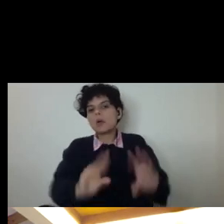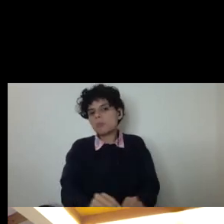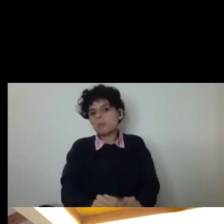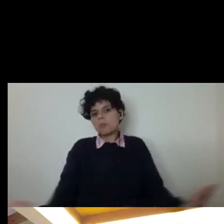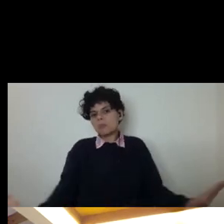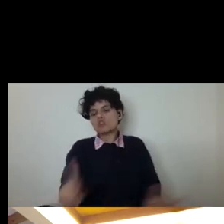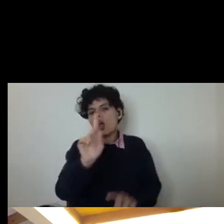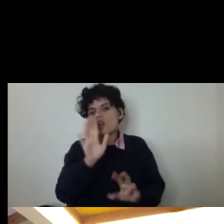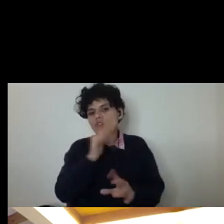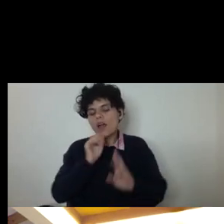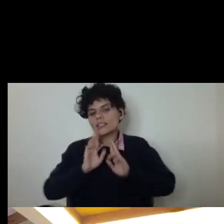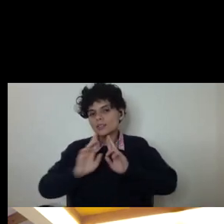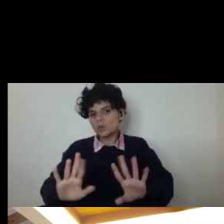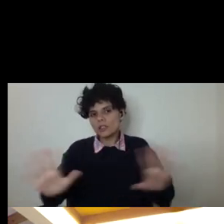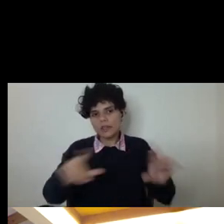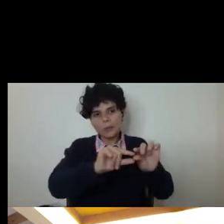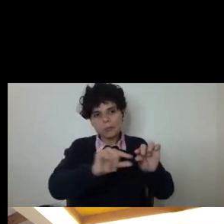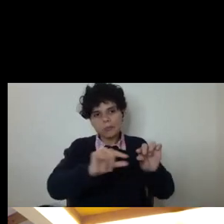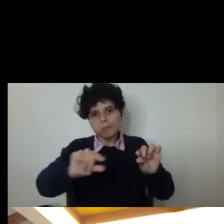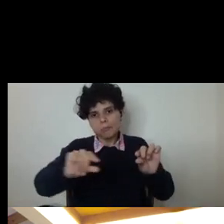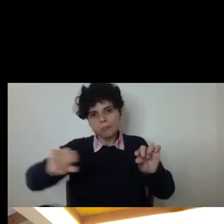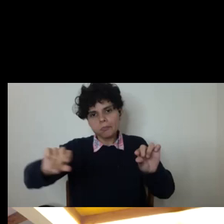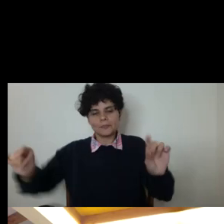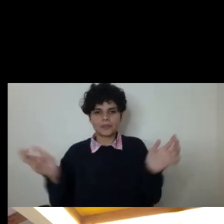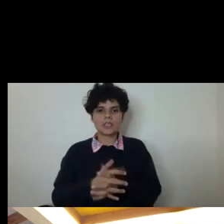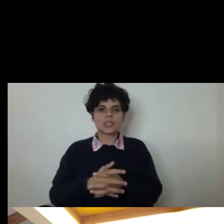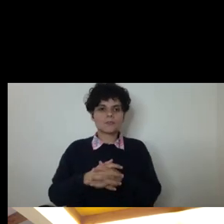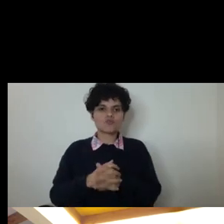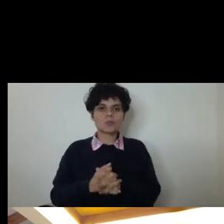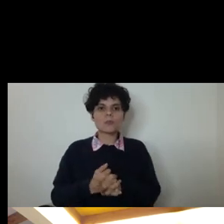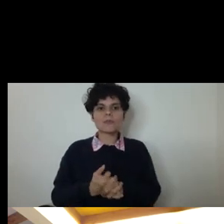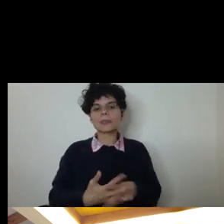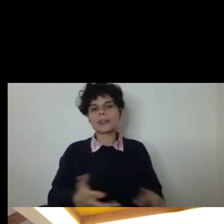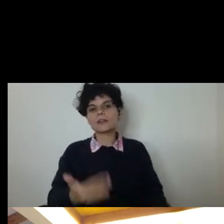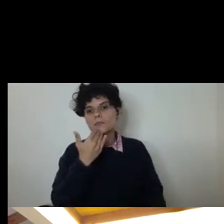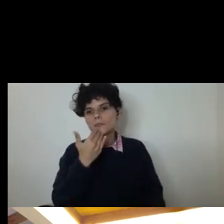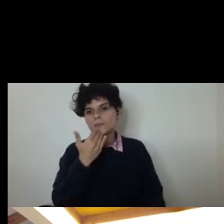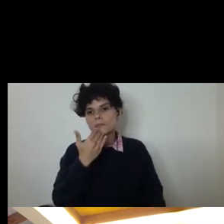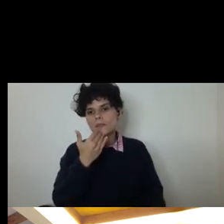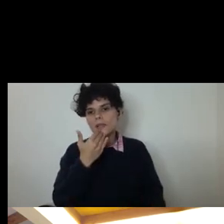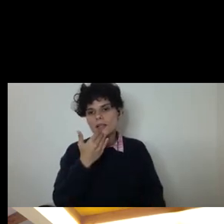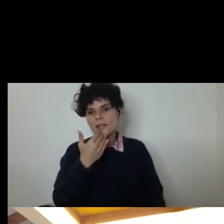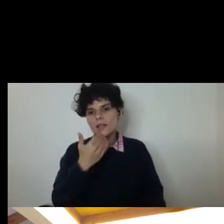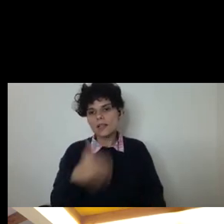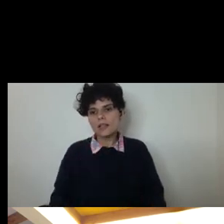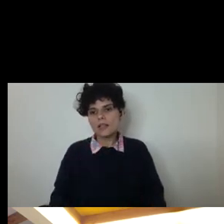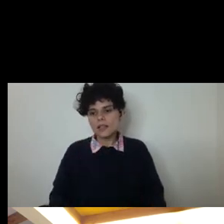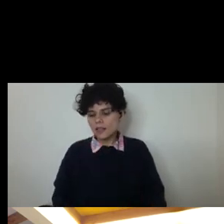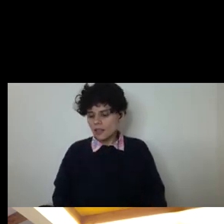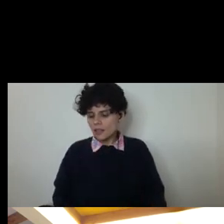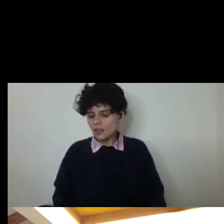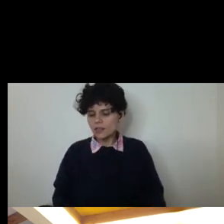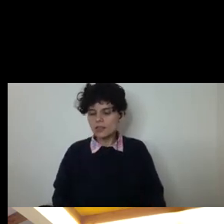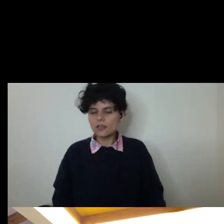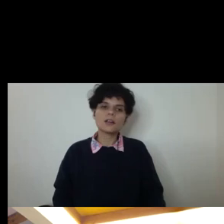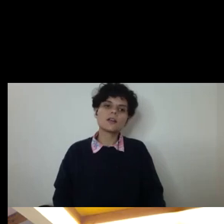también vimos la expresión de un factor de transcripción en EPAS4 que